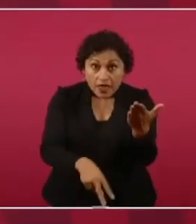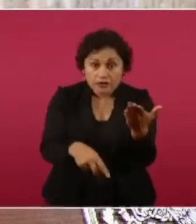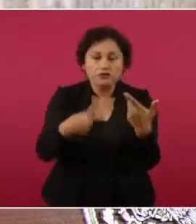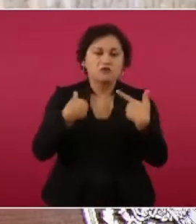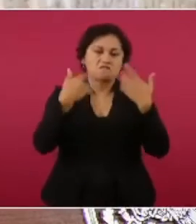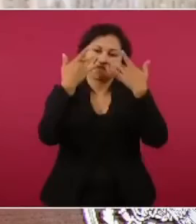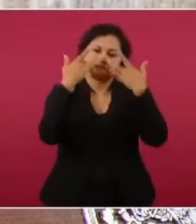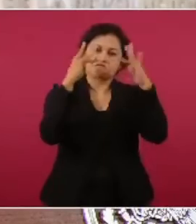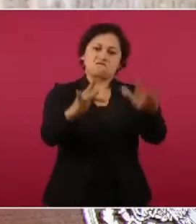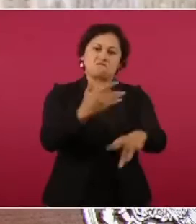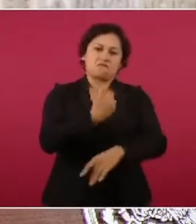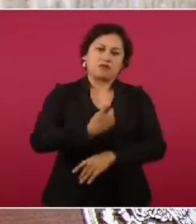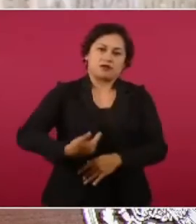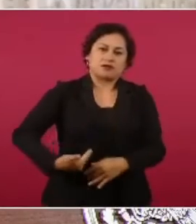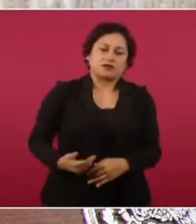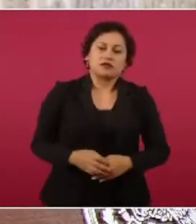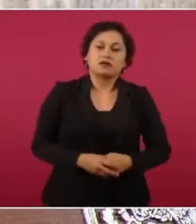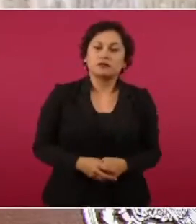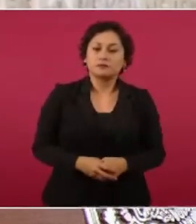Y si no es así,